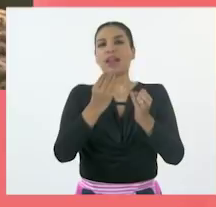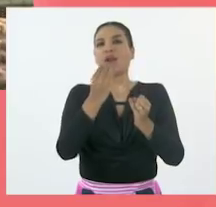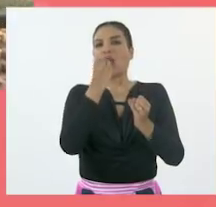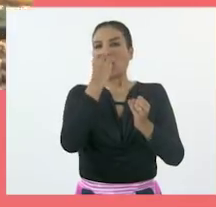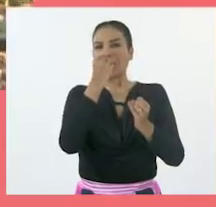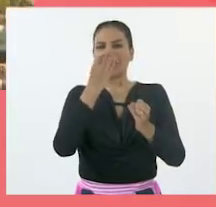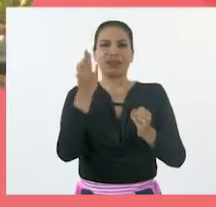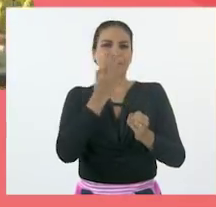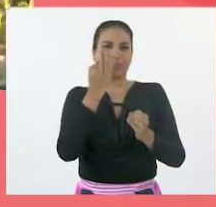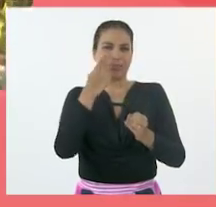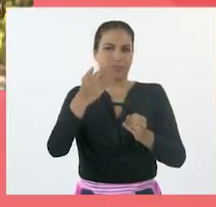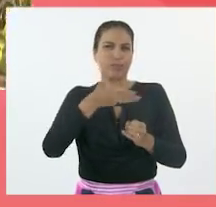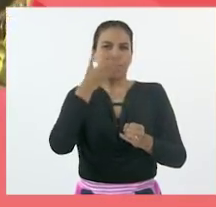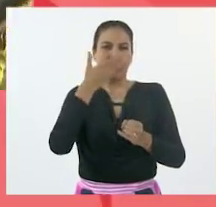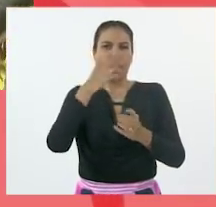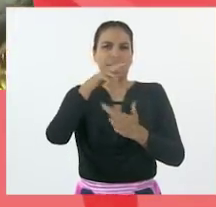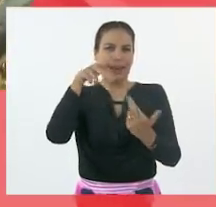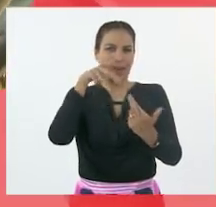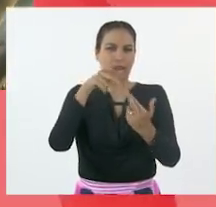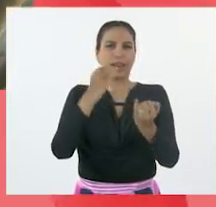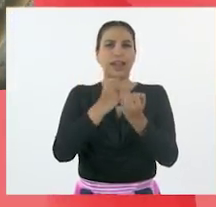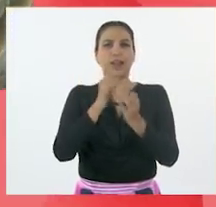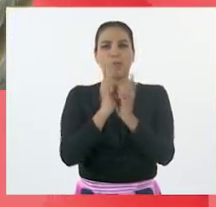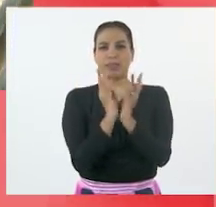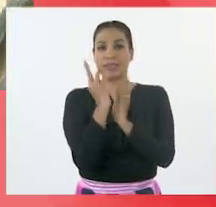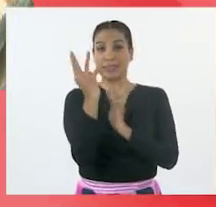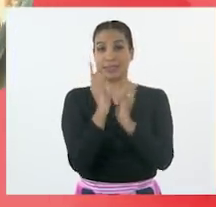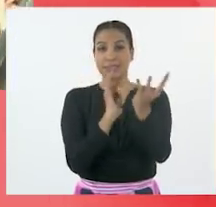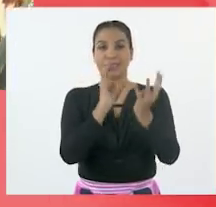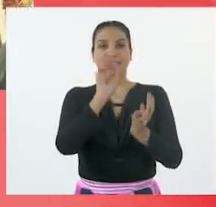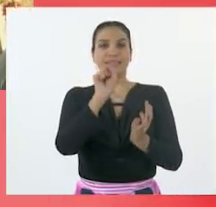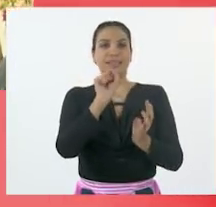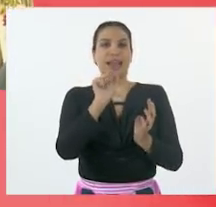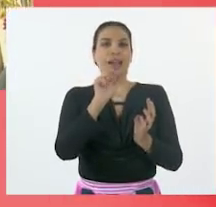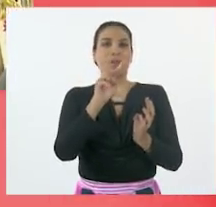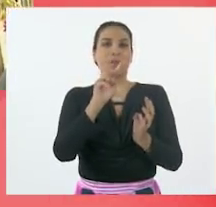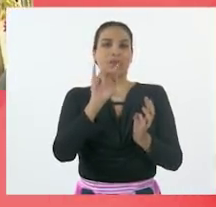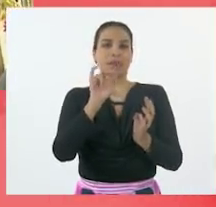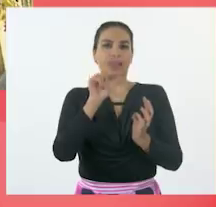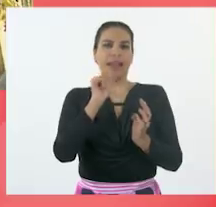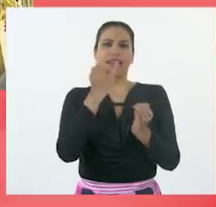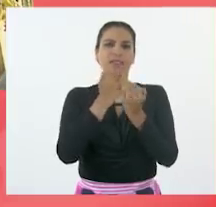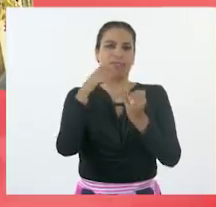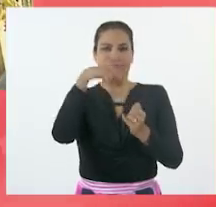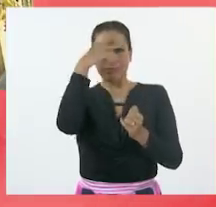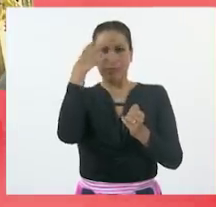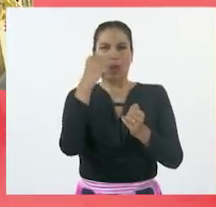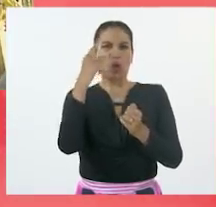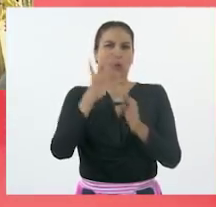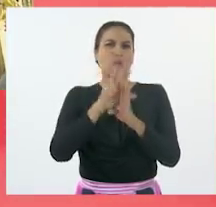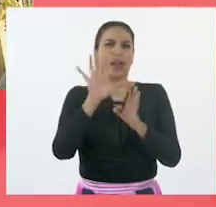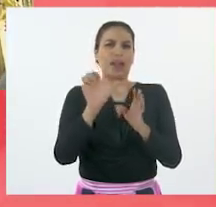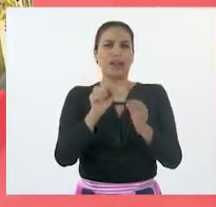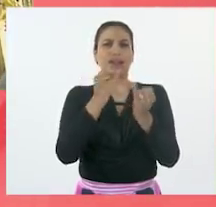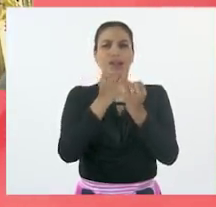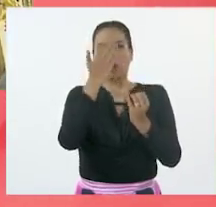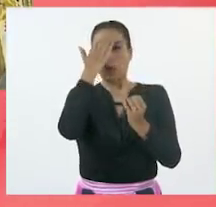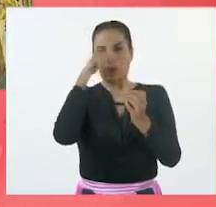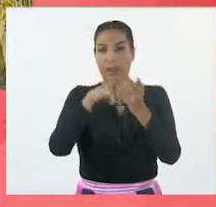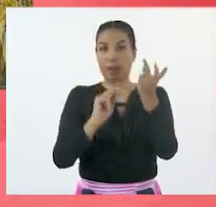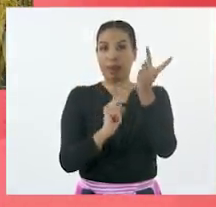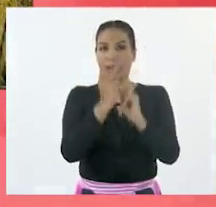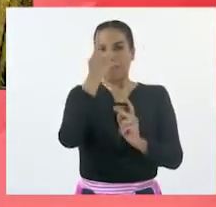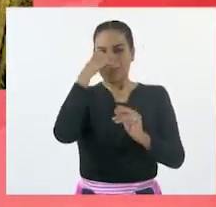regional. Las sábilas, africanas o mexicanas, cuyas aplicaciones son múltiples y también se les conoce como una